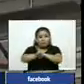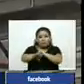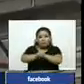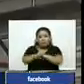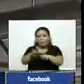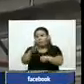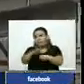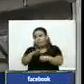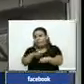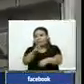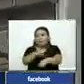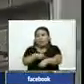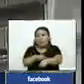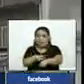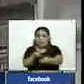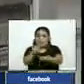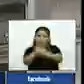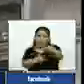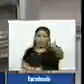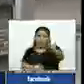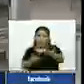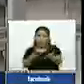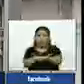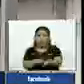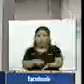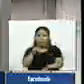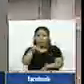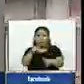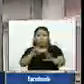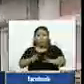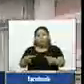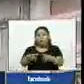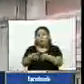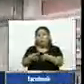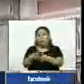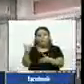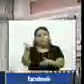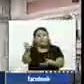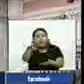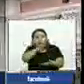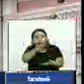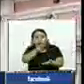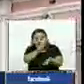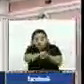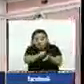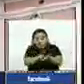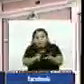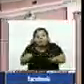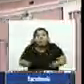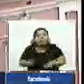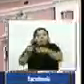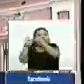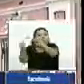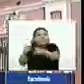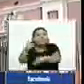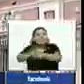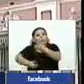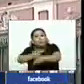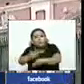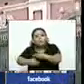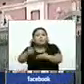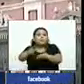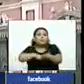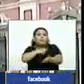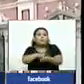electorales. Según el Registro de Ciudadanos, el partido oficialista omitió el reporte de financistas al Tribunal Supremo Electoral. El proceso de cancelación